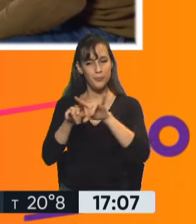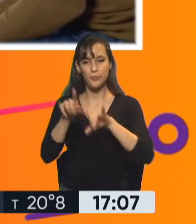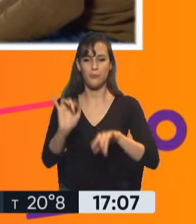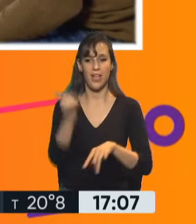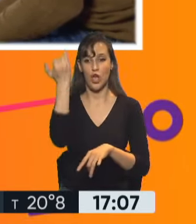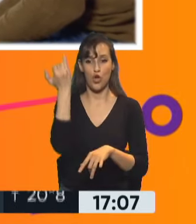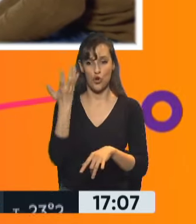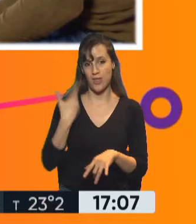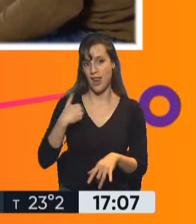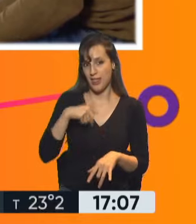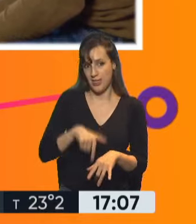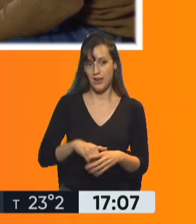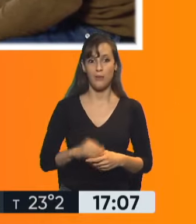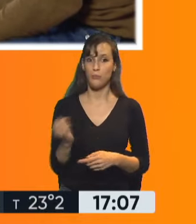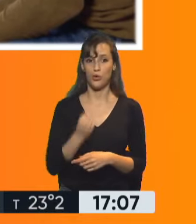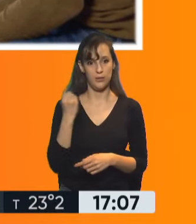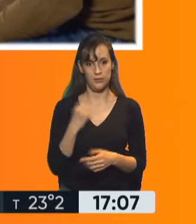de contenidos, así que importante.